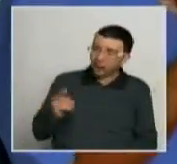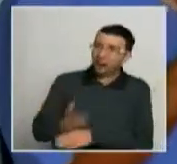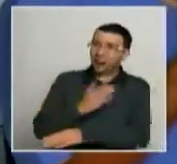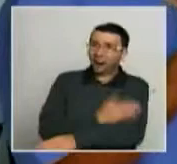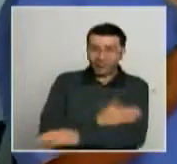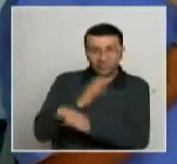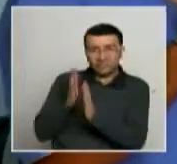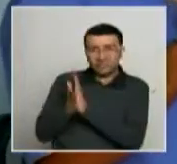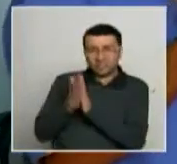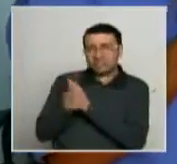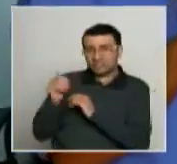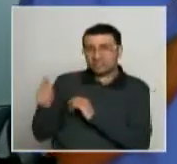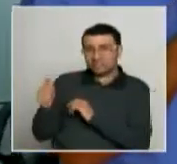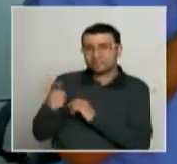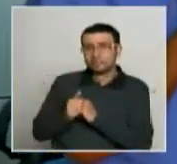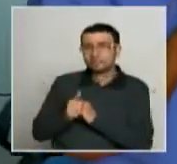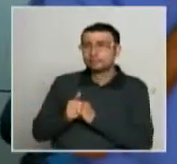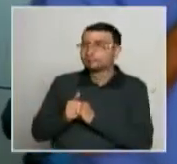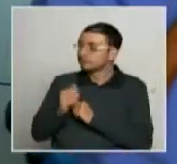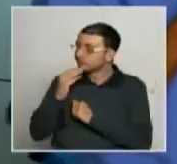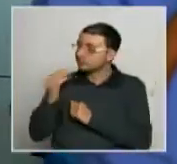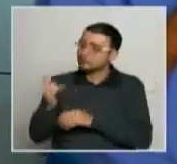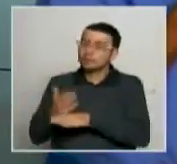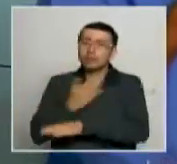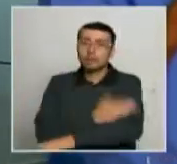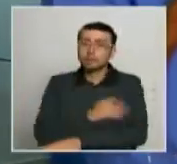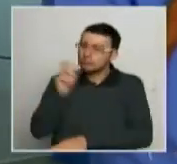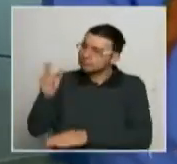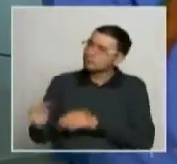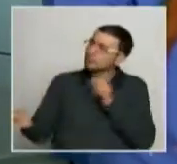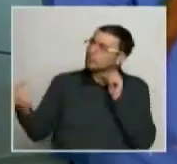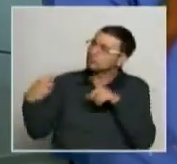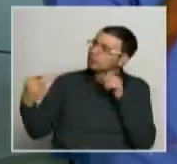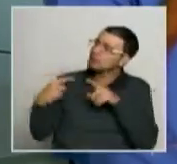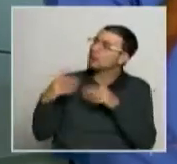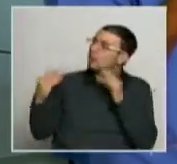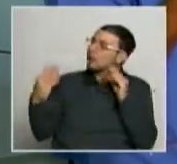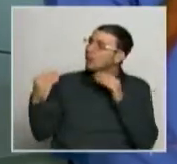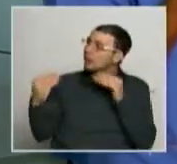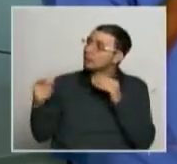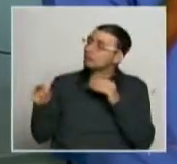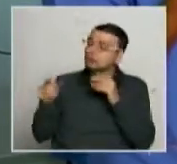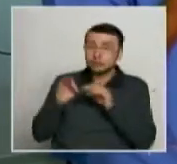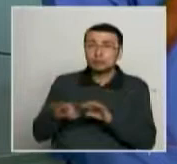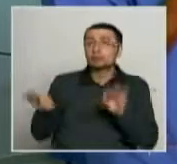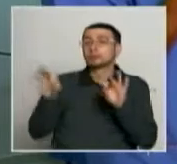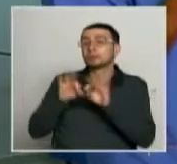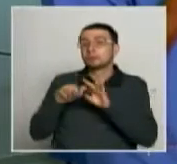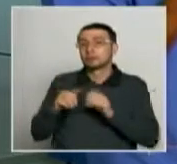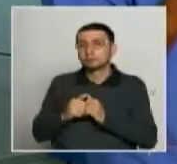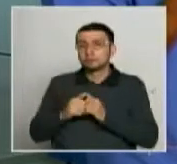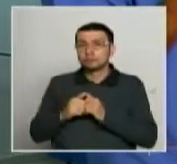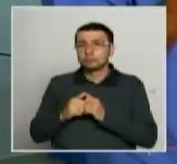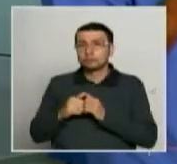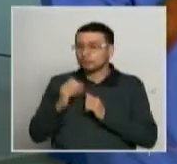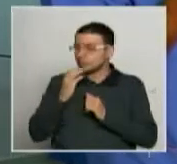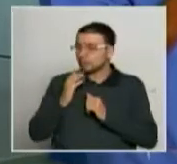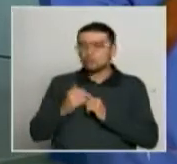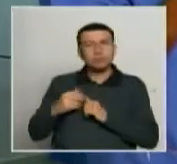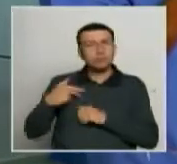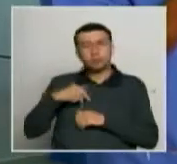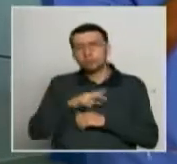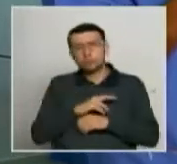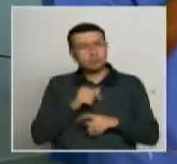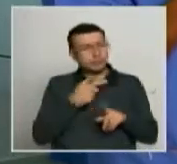inicialmente, la entrevista con el paciente es muy importante. Nosotros, a pesar de todos los